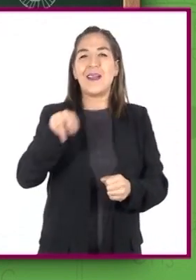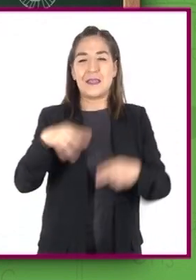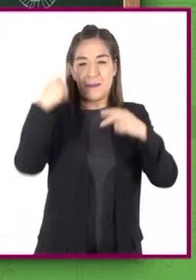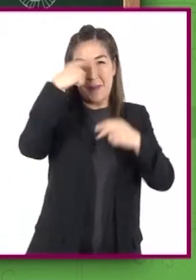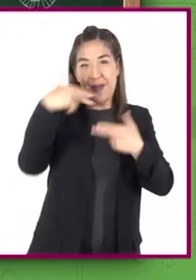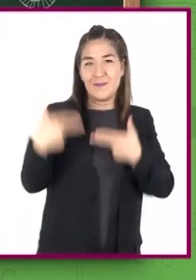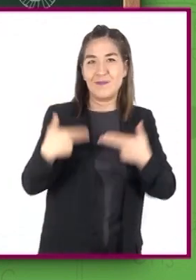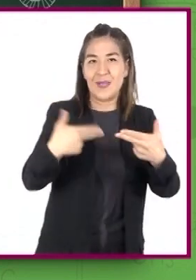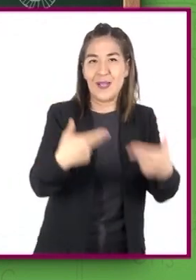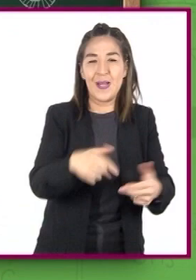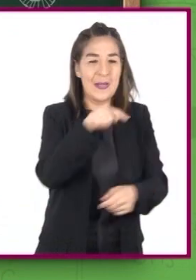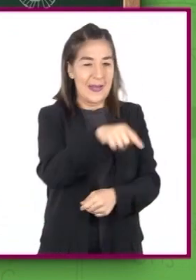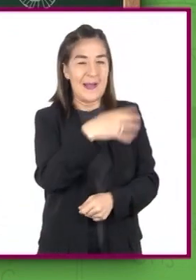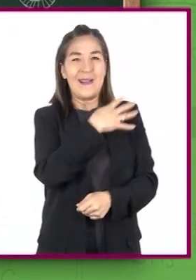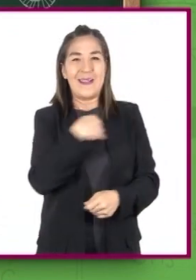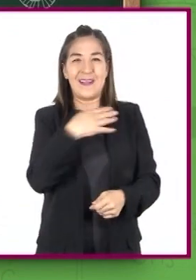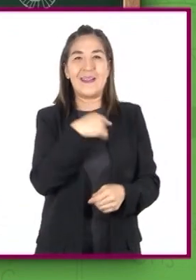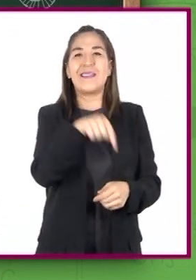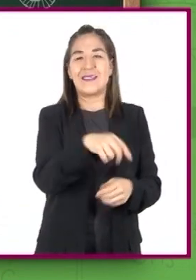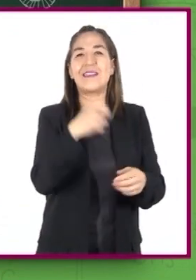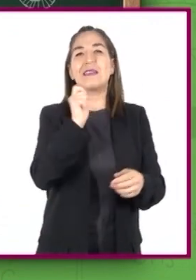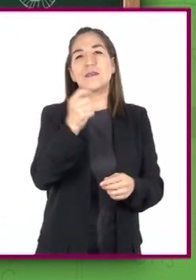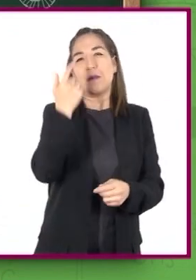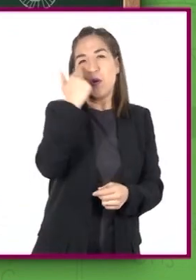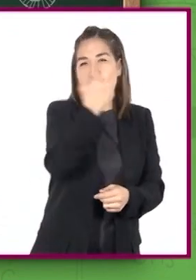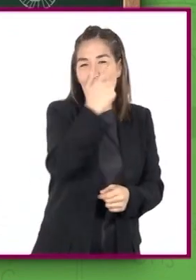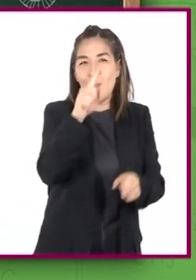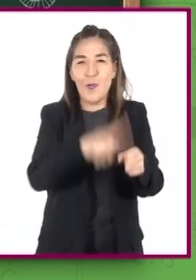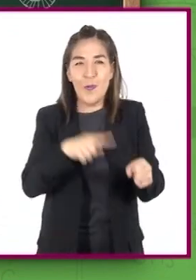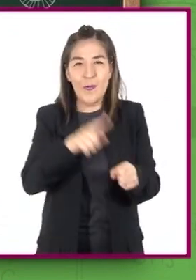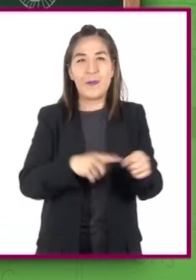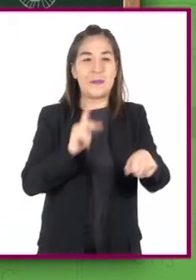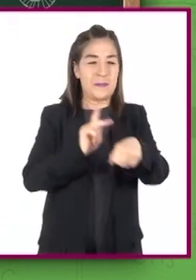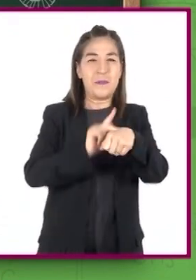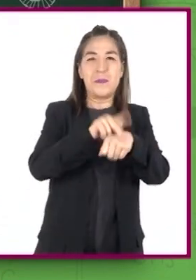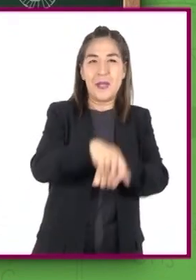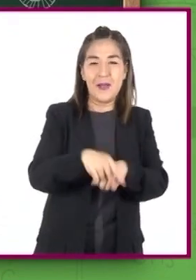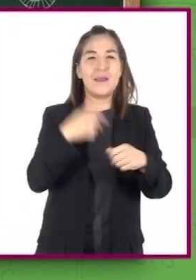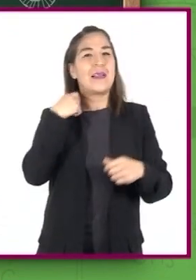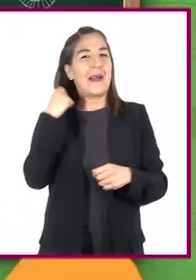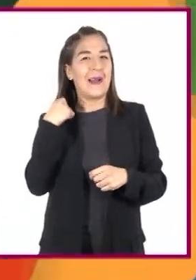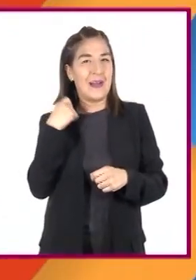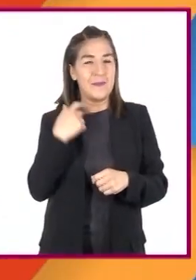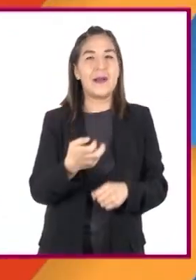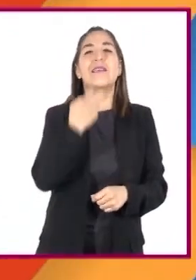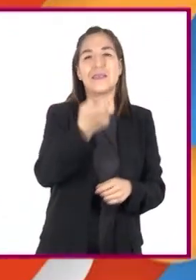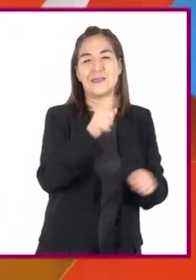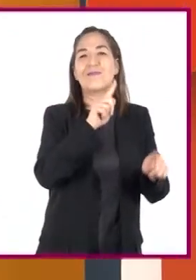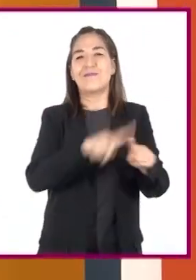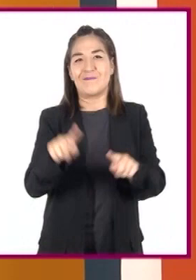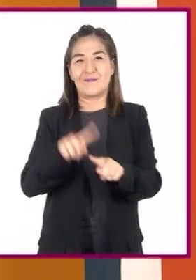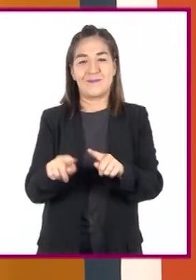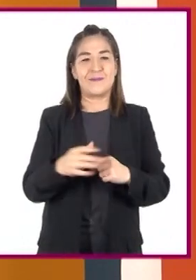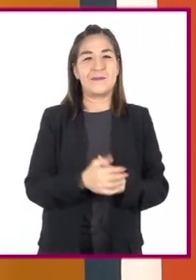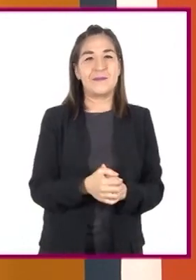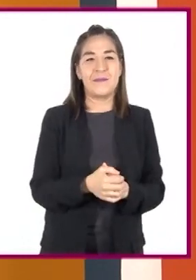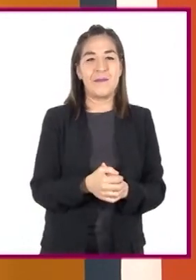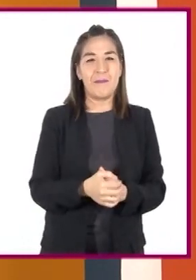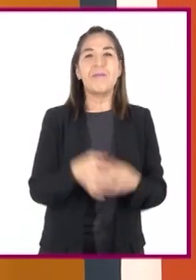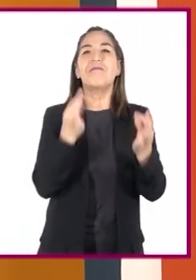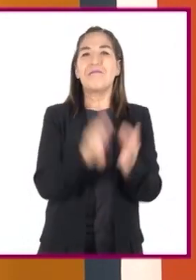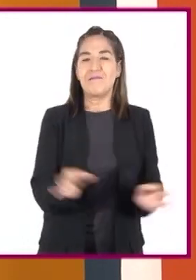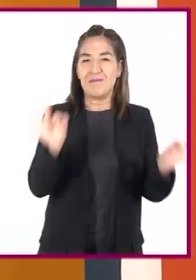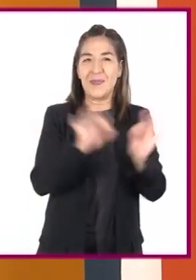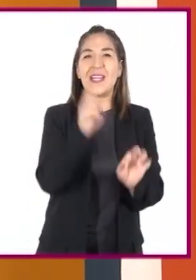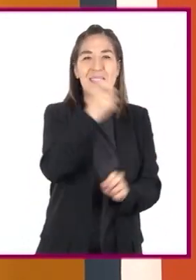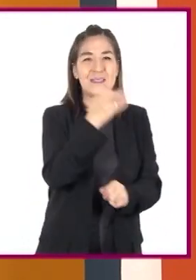los hijos, como lo es el color de ojos, de piel y del cabello, entre otros. Muy